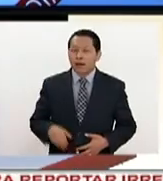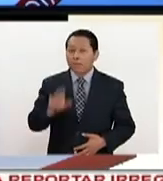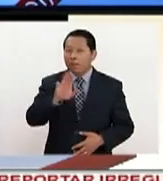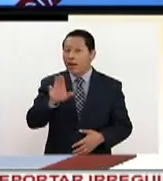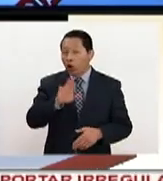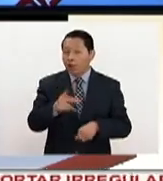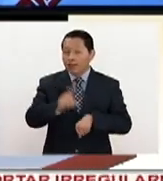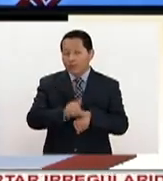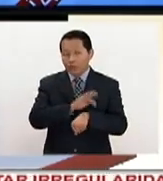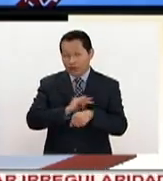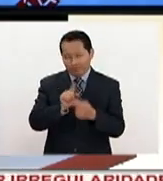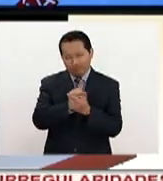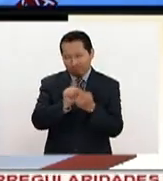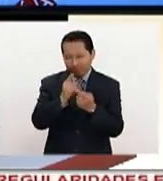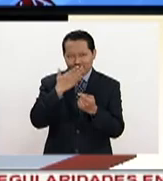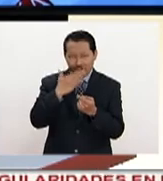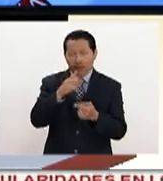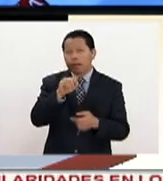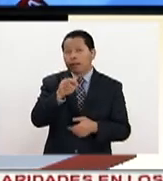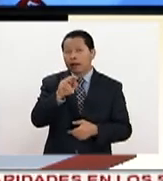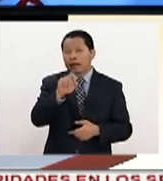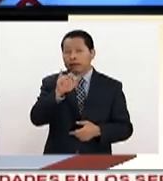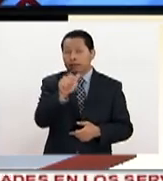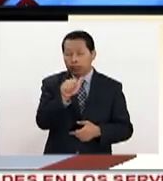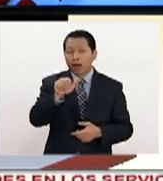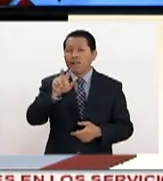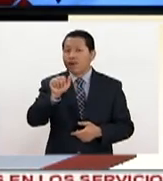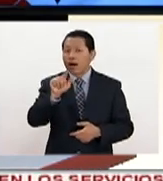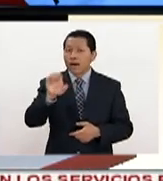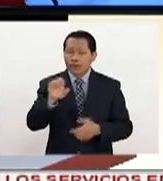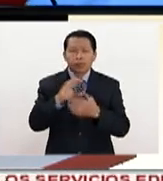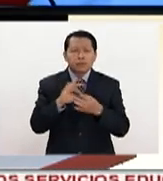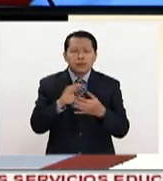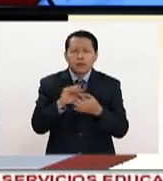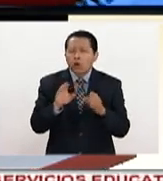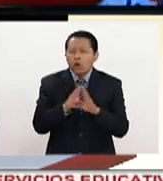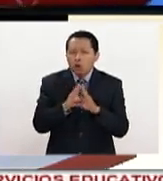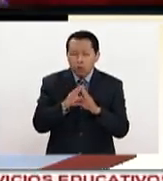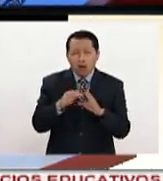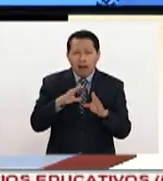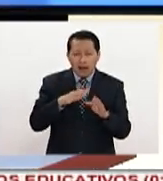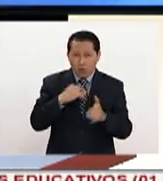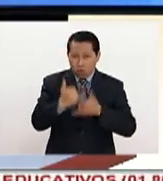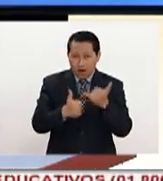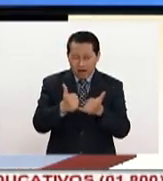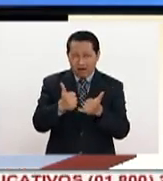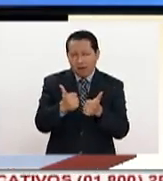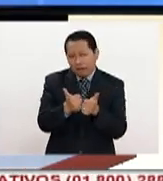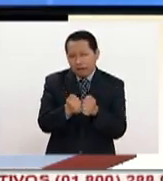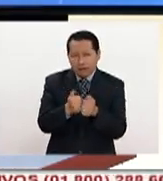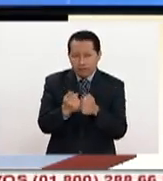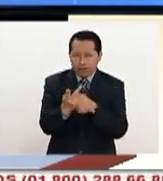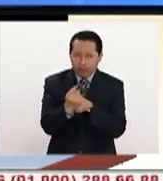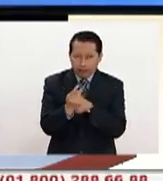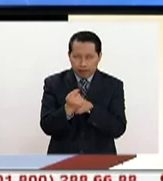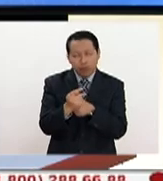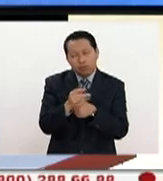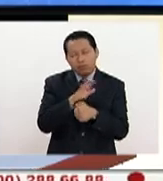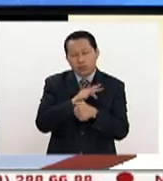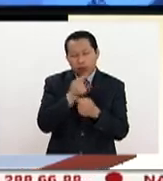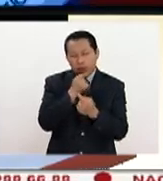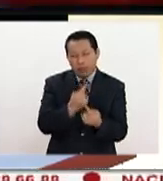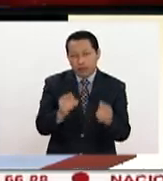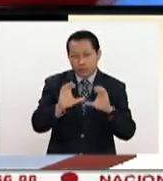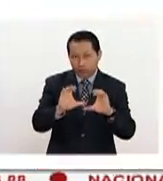Miércoles de convivencia armónica, Tricia Valle nos hablará esta mañana de la influencia de los videojuegos y su clasificación, por supuesto, en los niños.